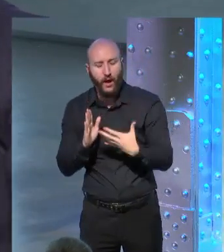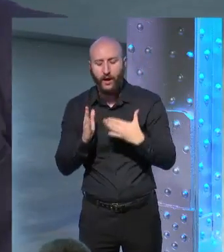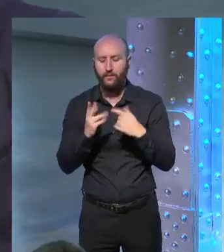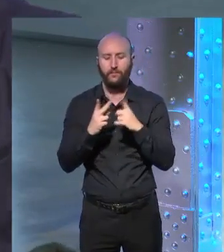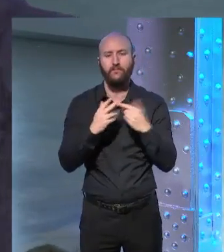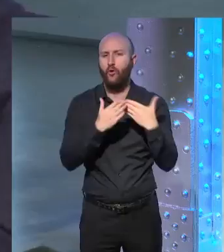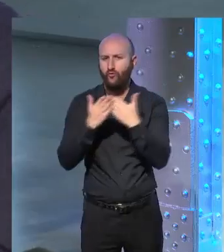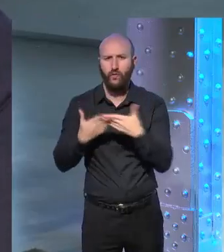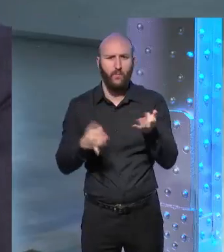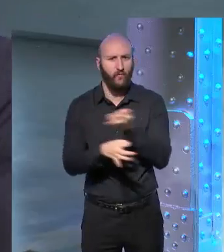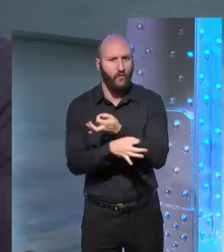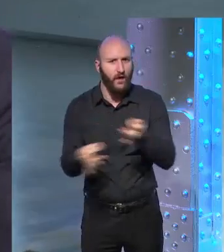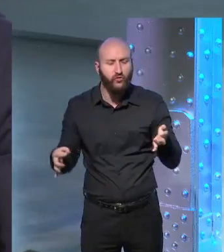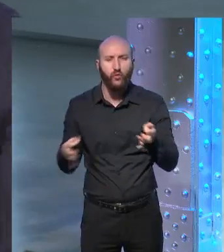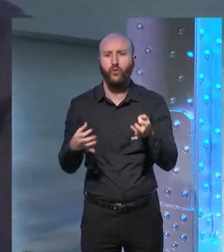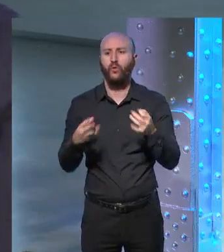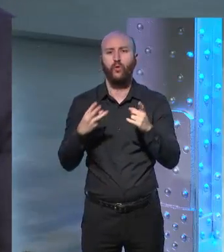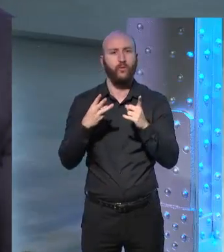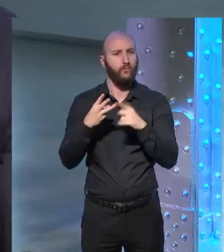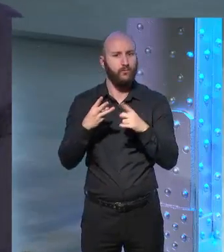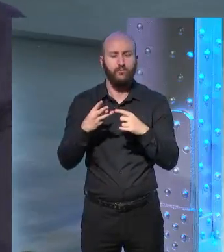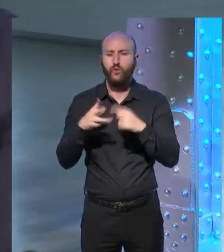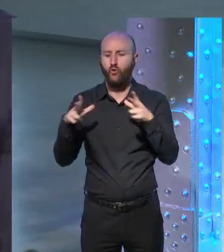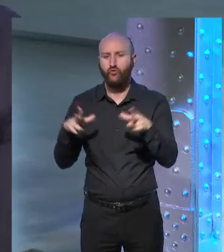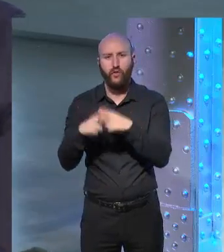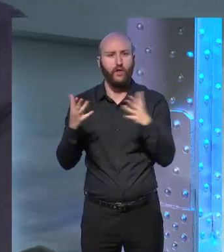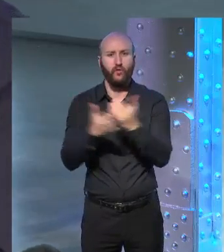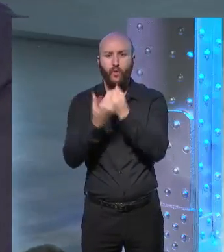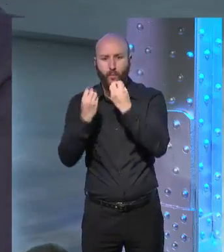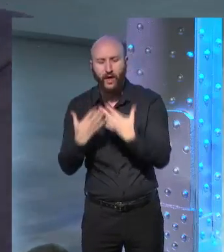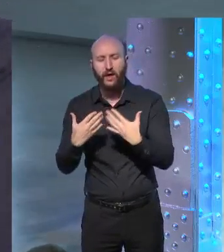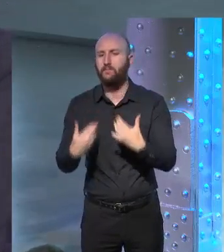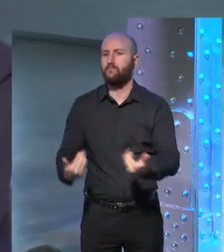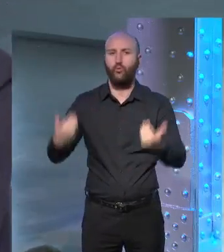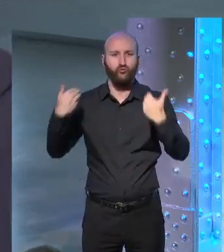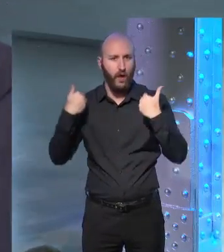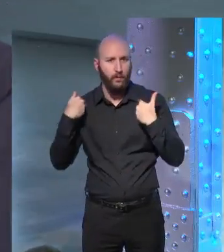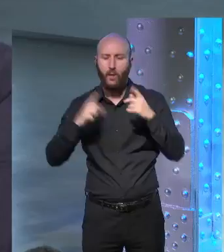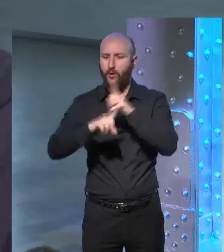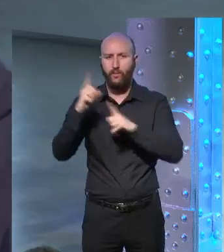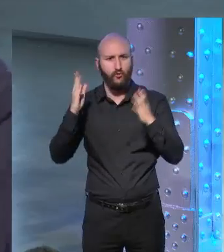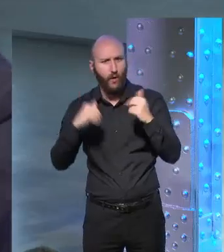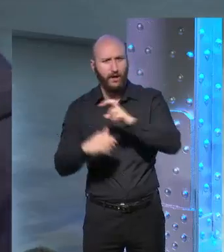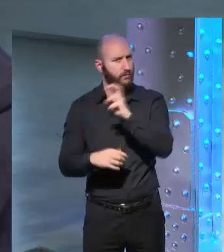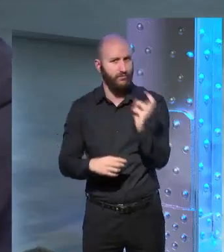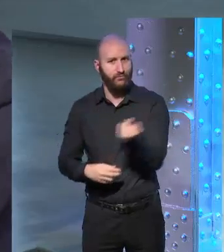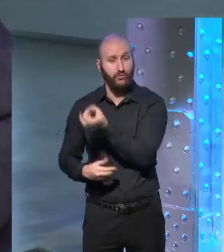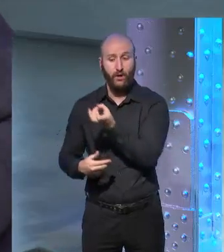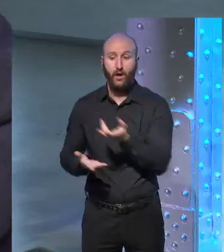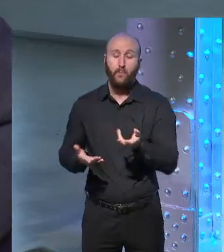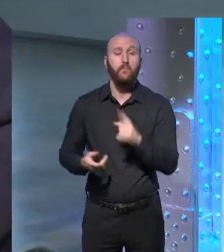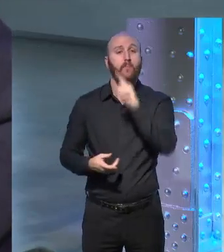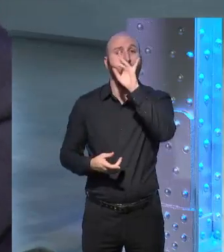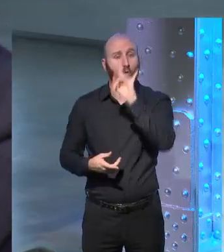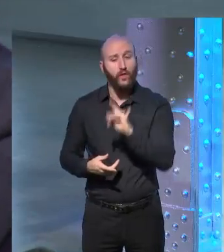estudia perfectamente, es una niña adaptada socialmente, con ningún problema, responsable, etcétera. Y sin embargo, le dejó un día